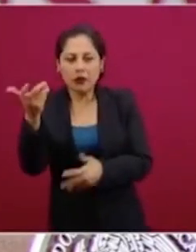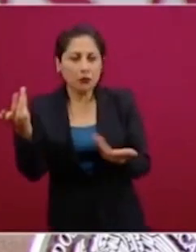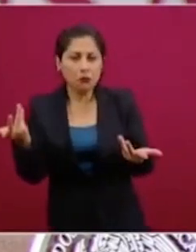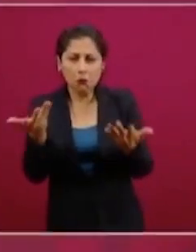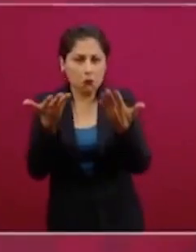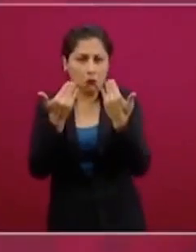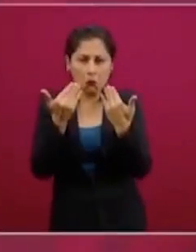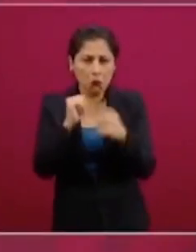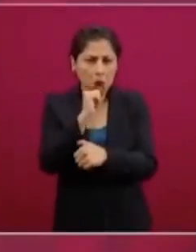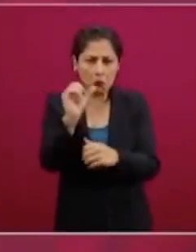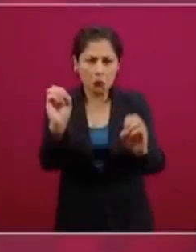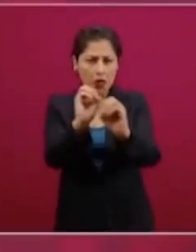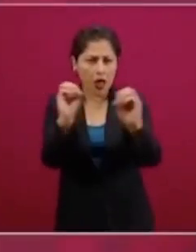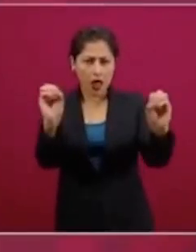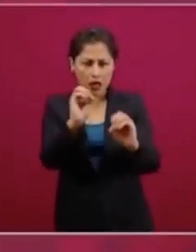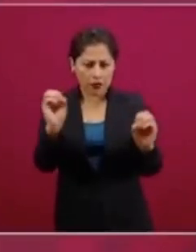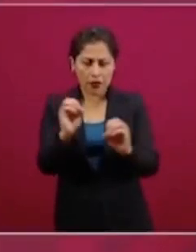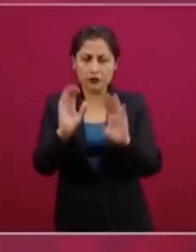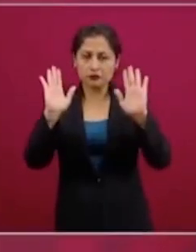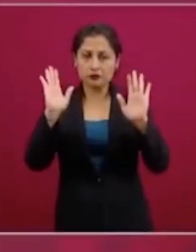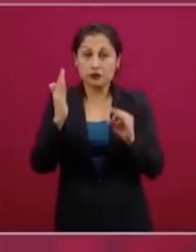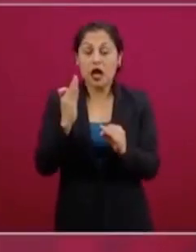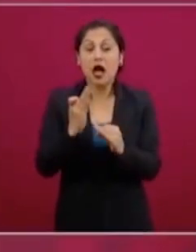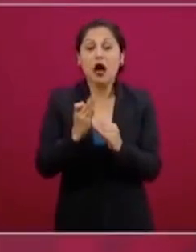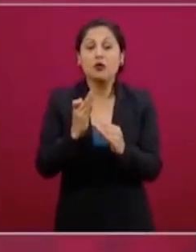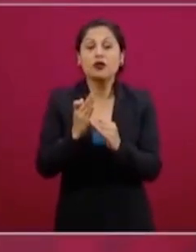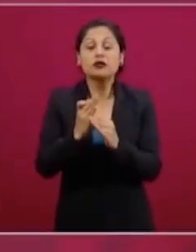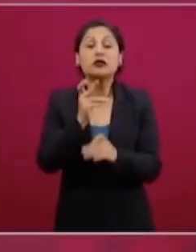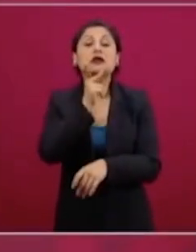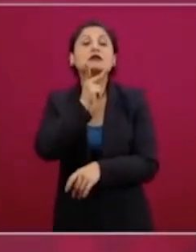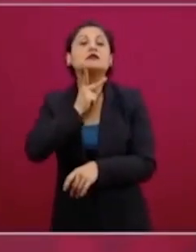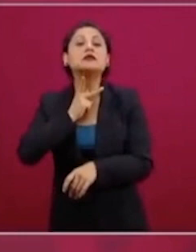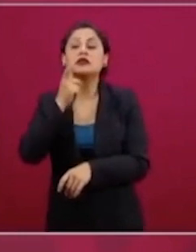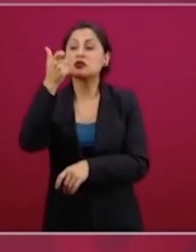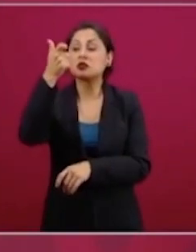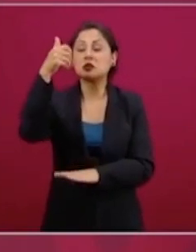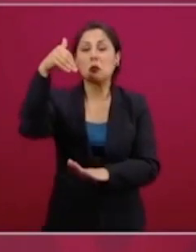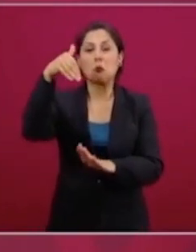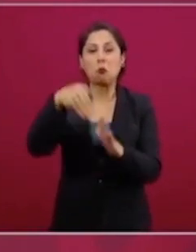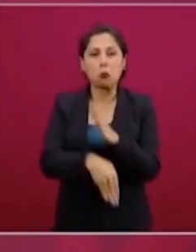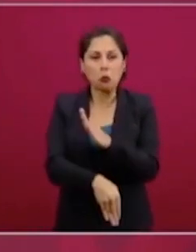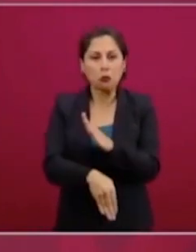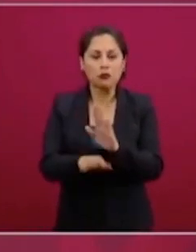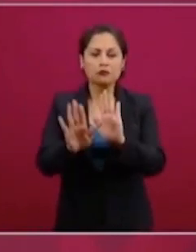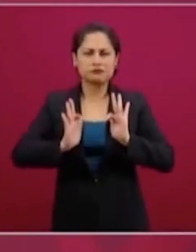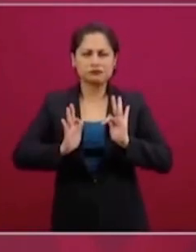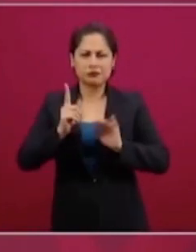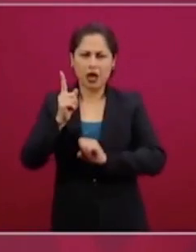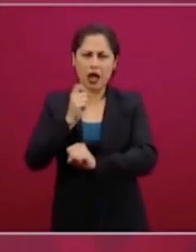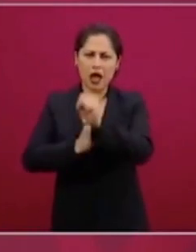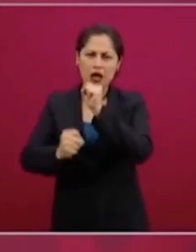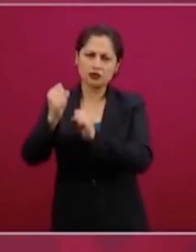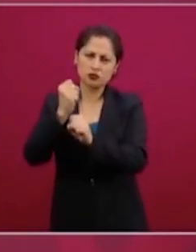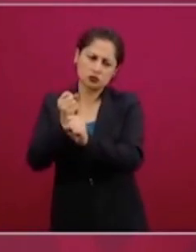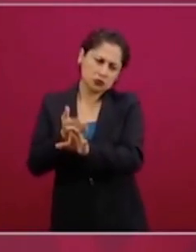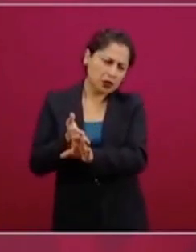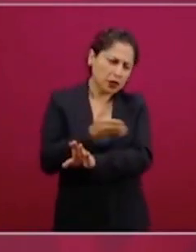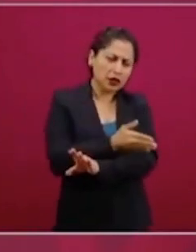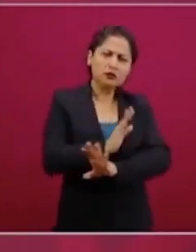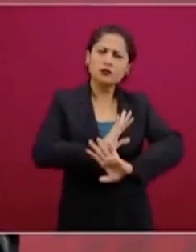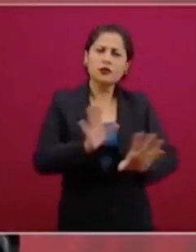ahora que se cae el precio del petróleo, habíamos iniciado desde el año pasado, y lo puedo probar, la